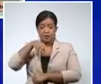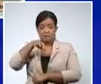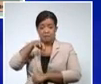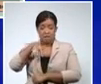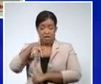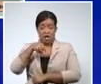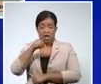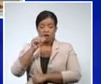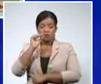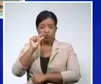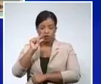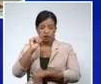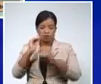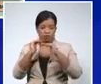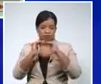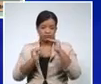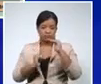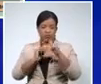disminuye discretamente a